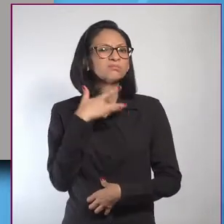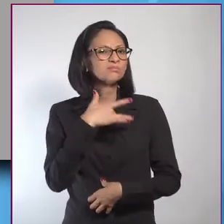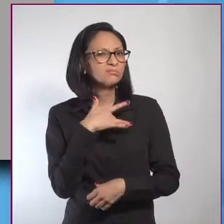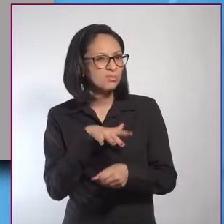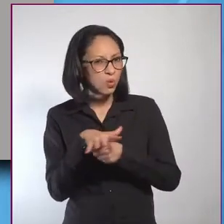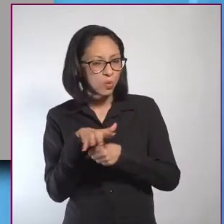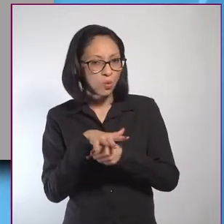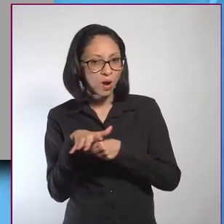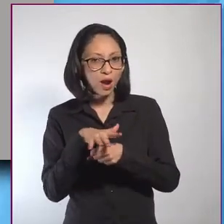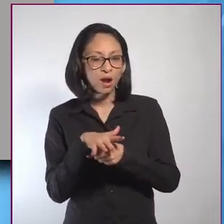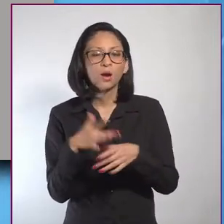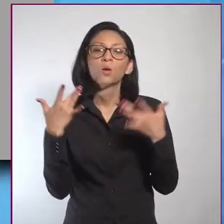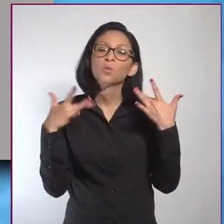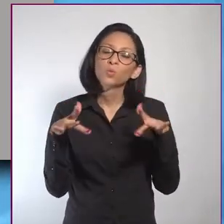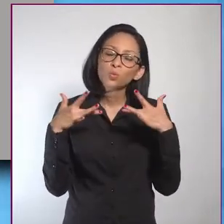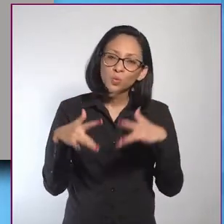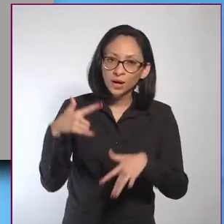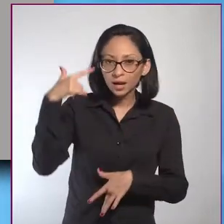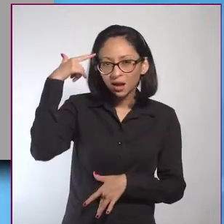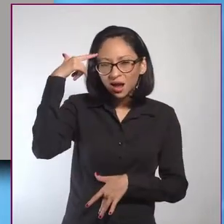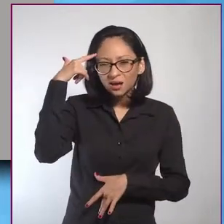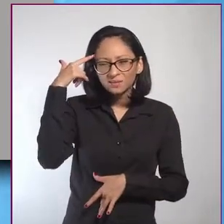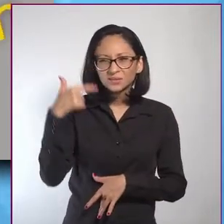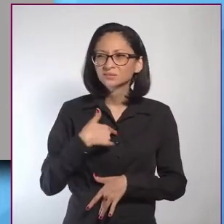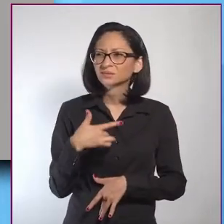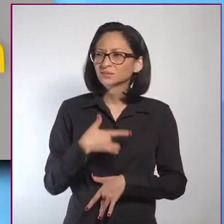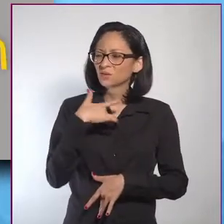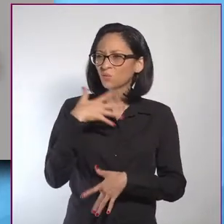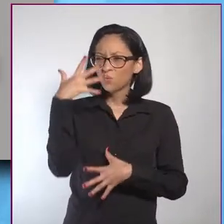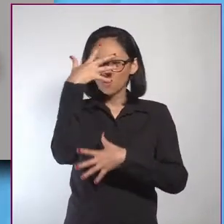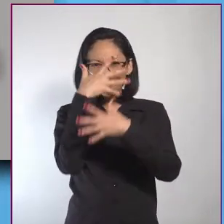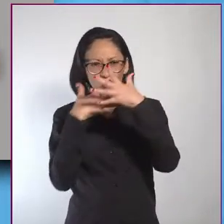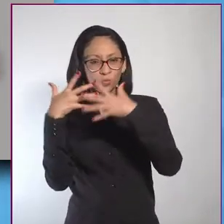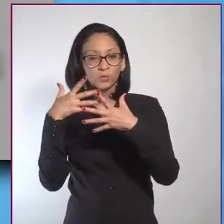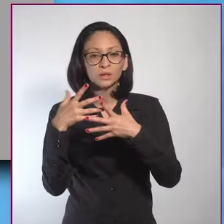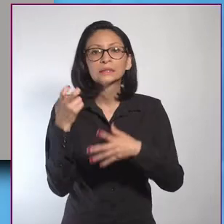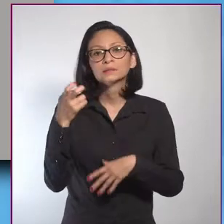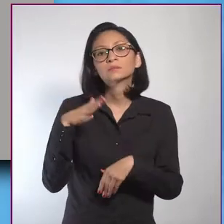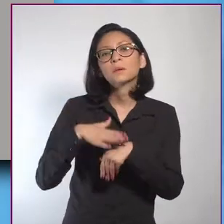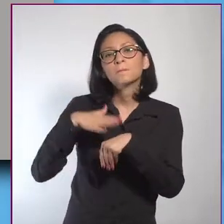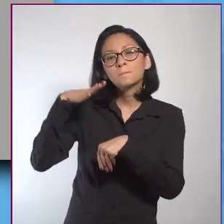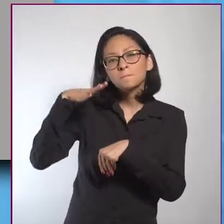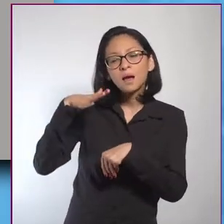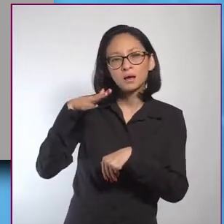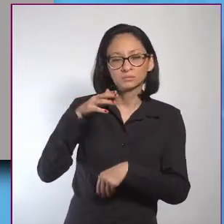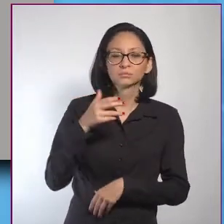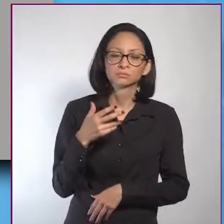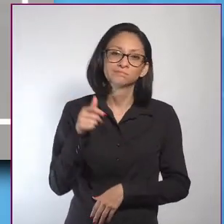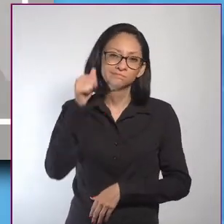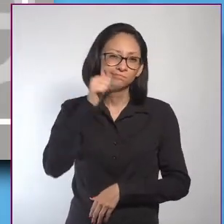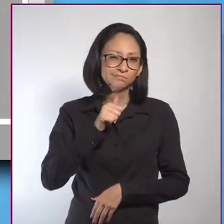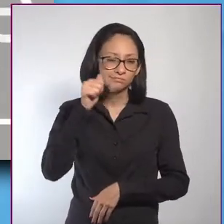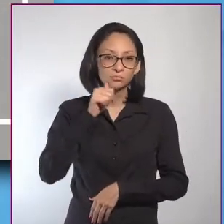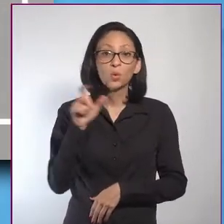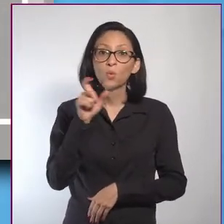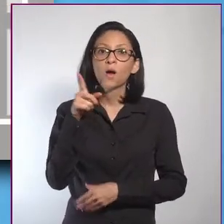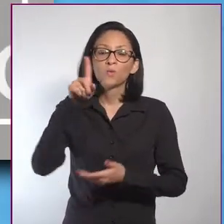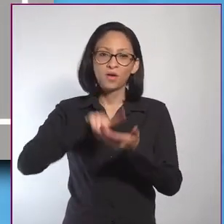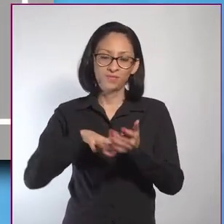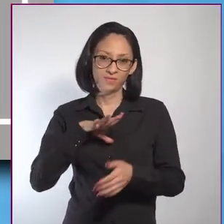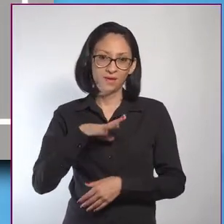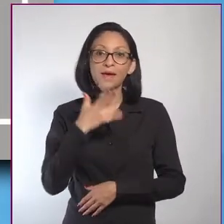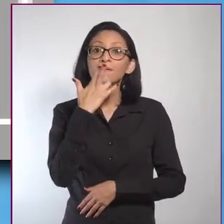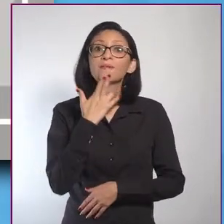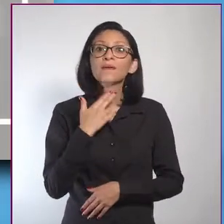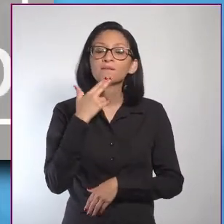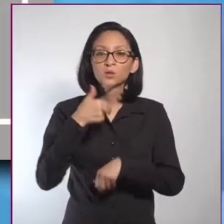incluir dolor de cabeza, desorientación y es más frecuentemente presente en personas con diabetes tipo 2